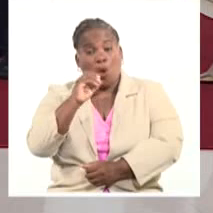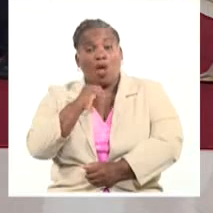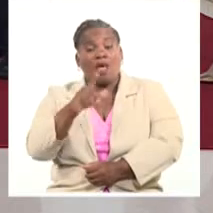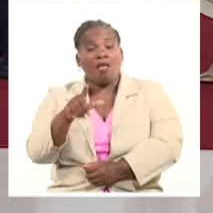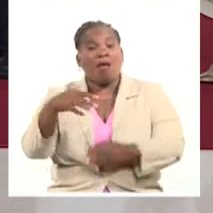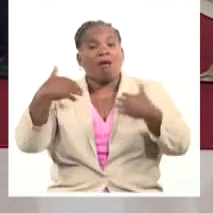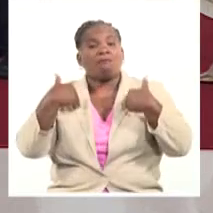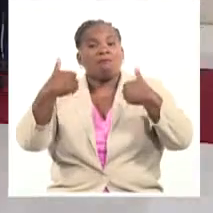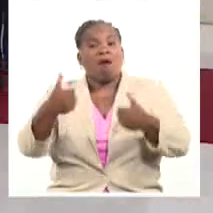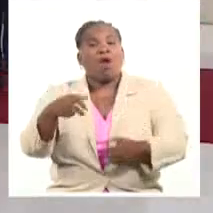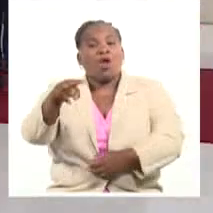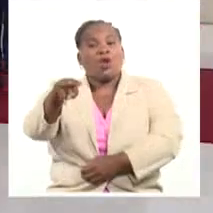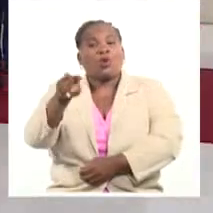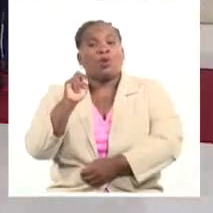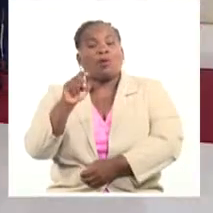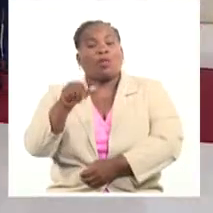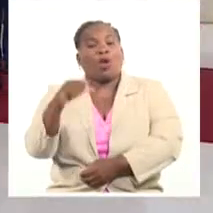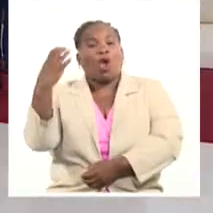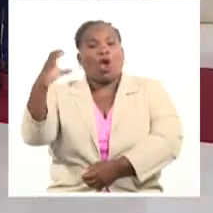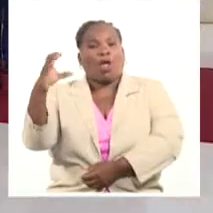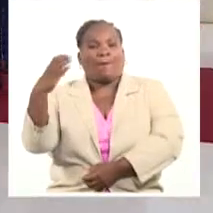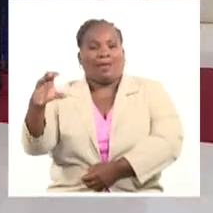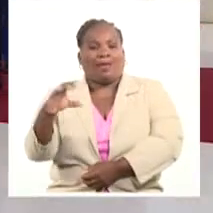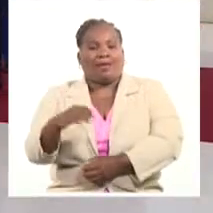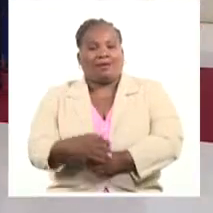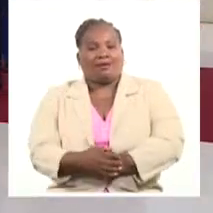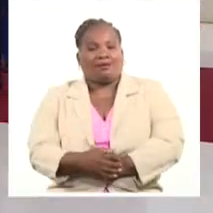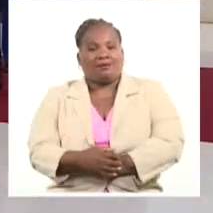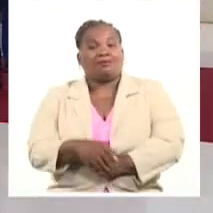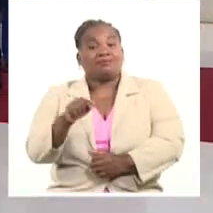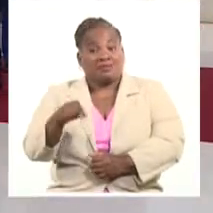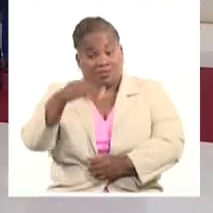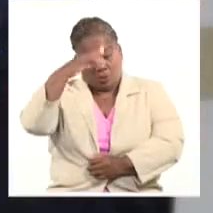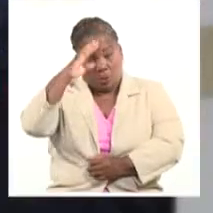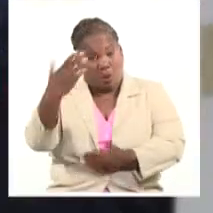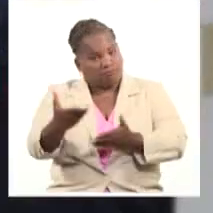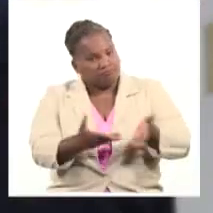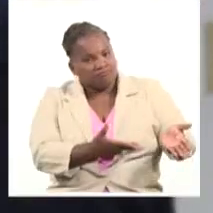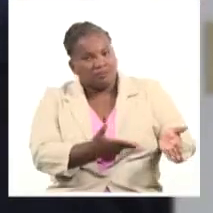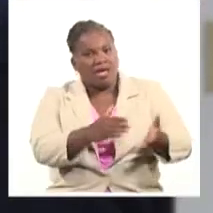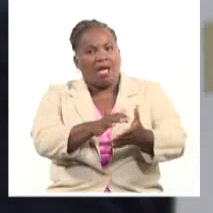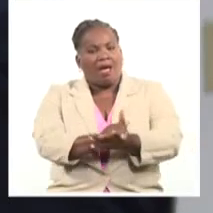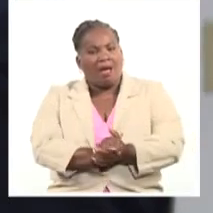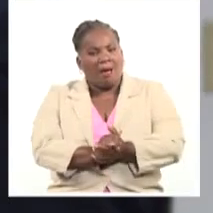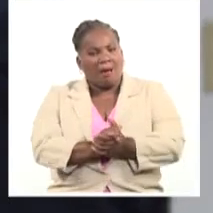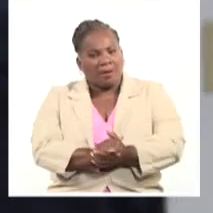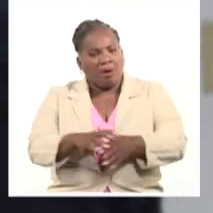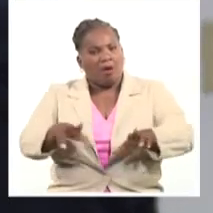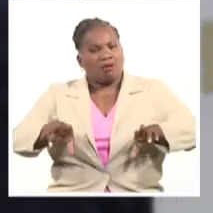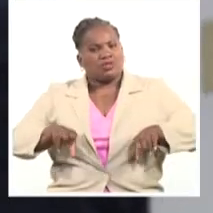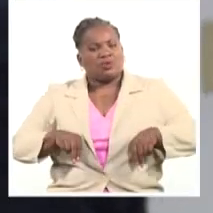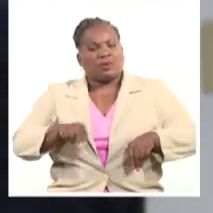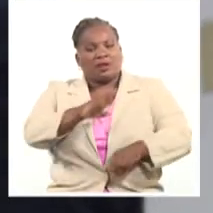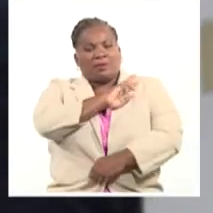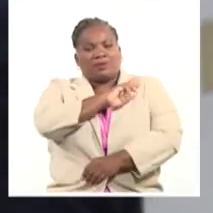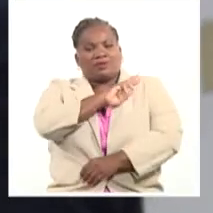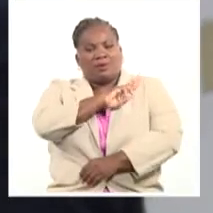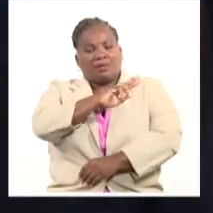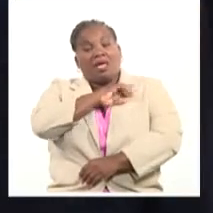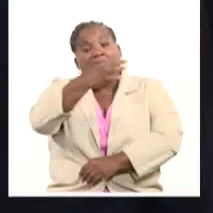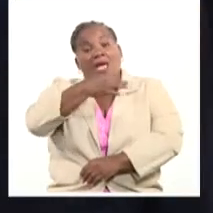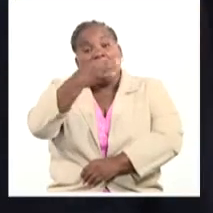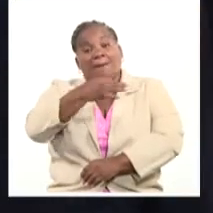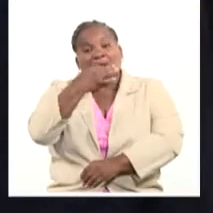nuevo embajador de la República de Colombia en Cuba, país que lo recibe como un amigo al asumir esta alta responsabilidad, como aseguró